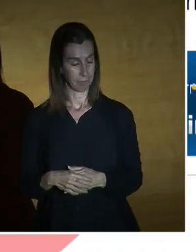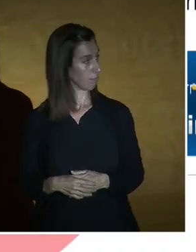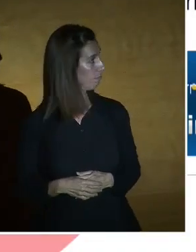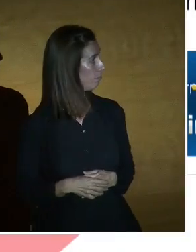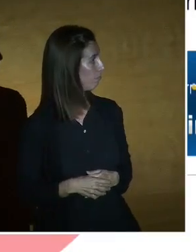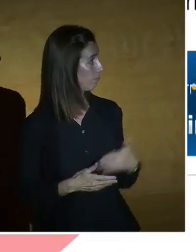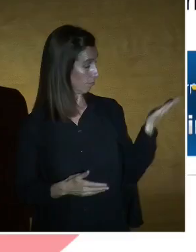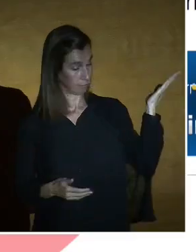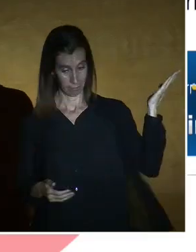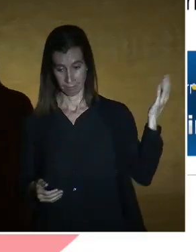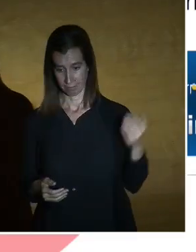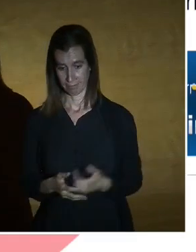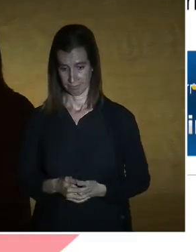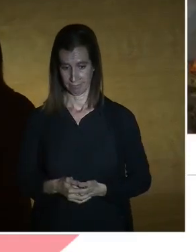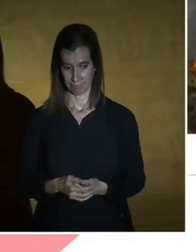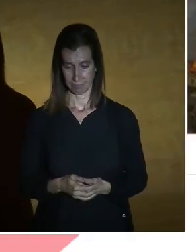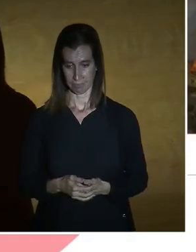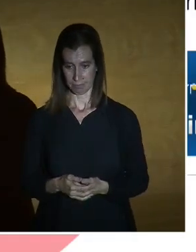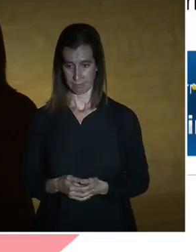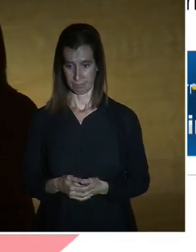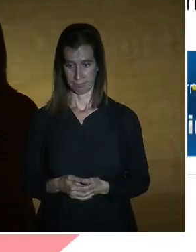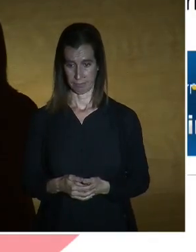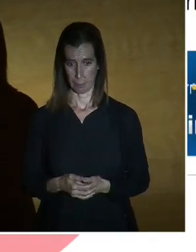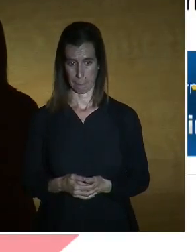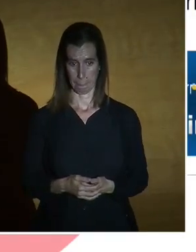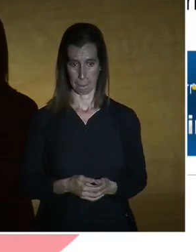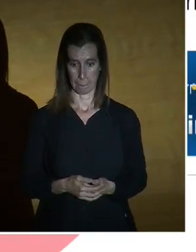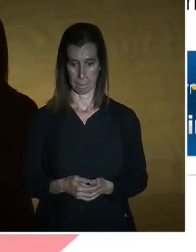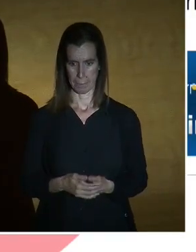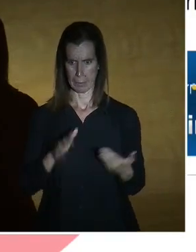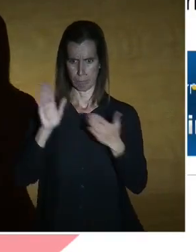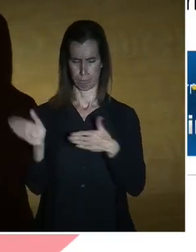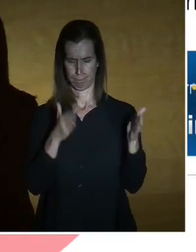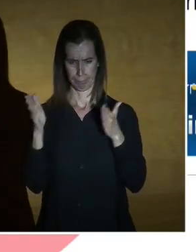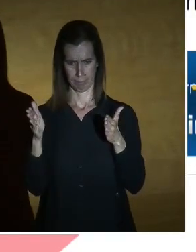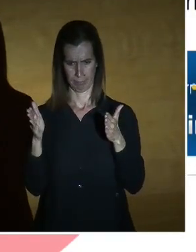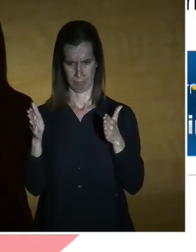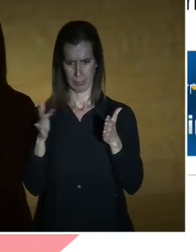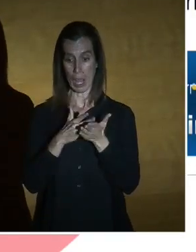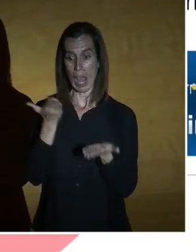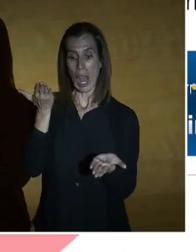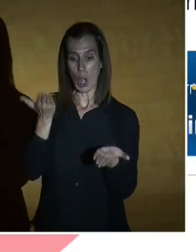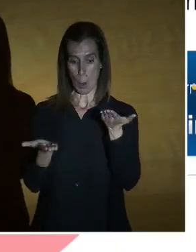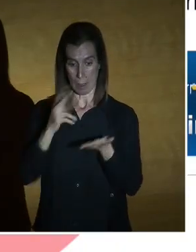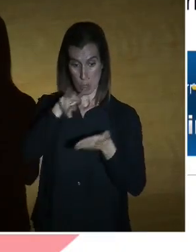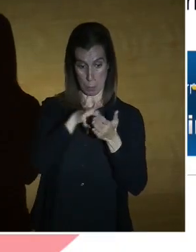De hecho, se debería... no porque me ha saltado. Bueno, estaba la comparación